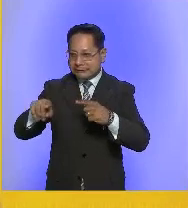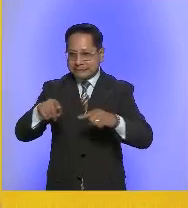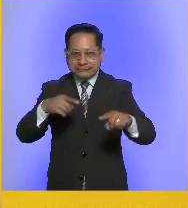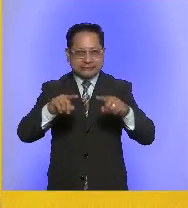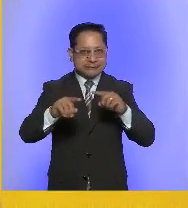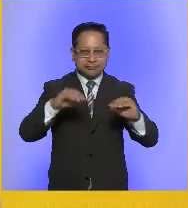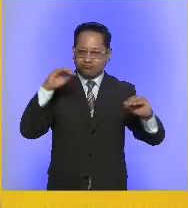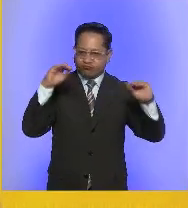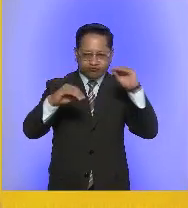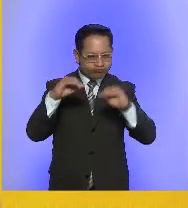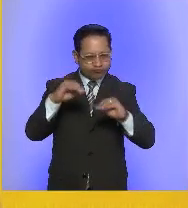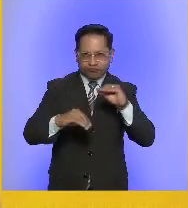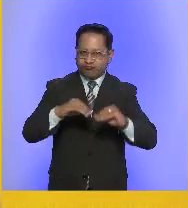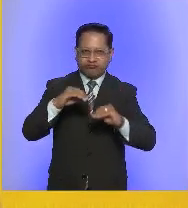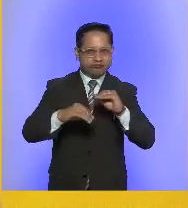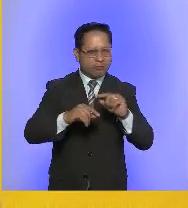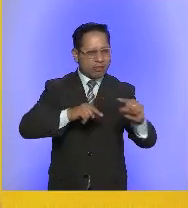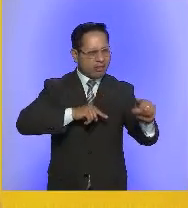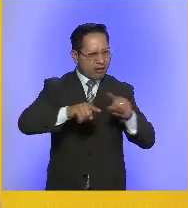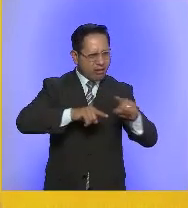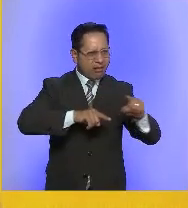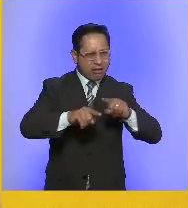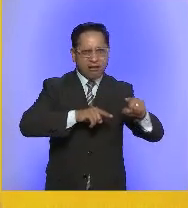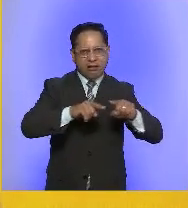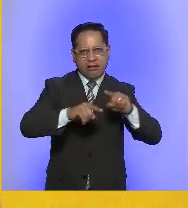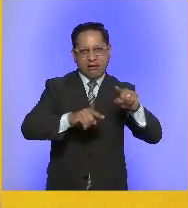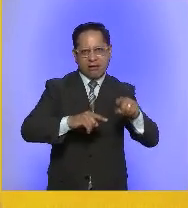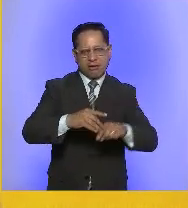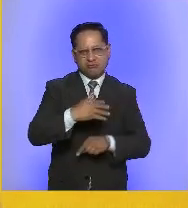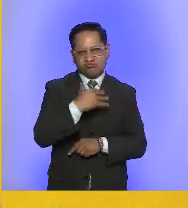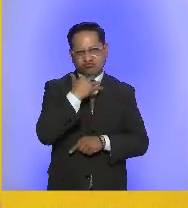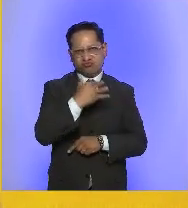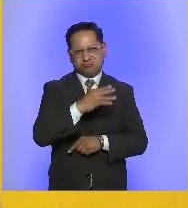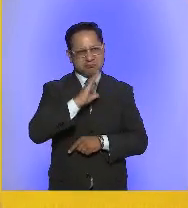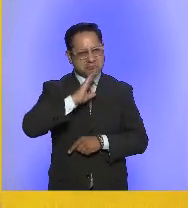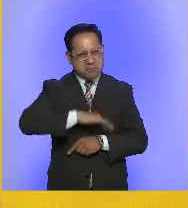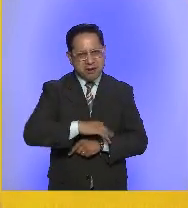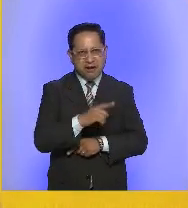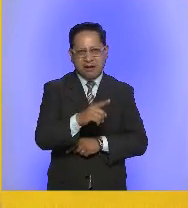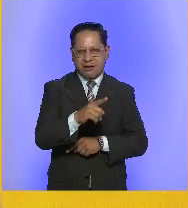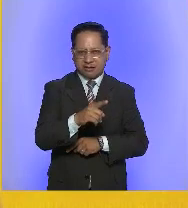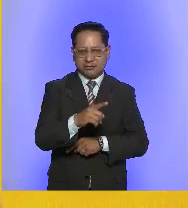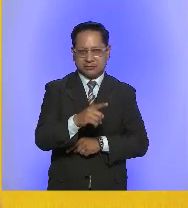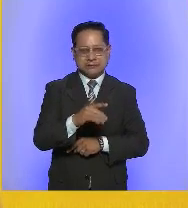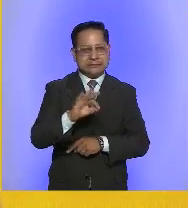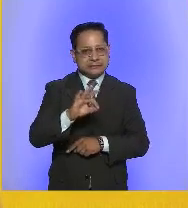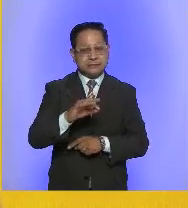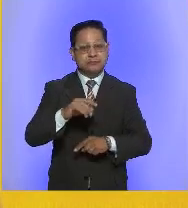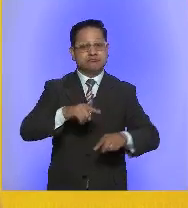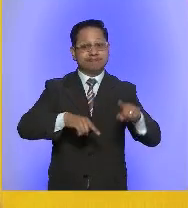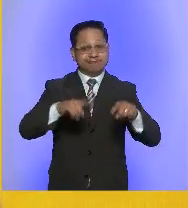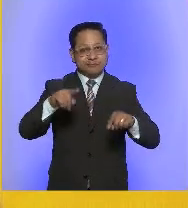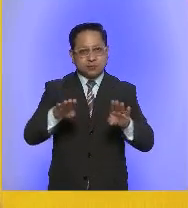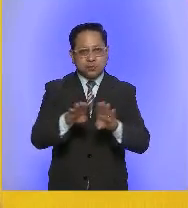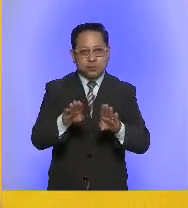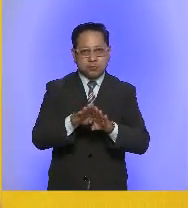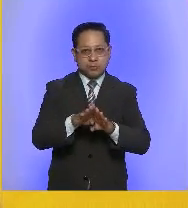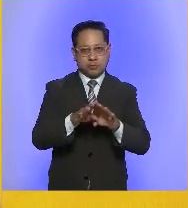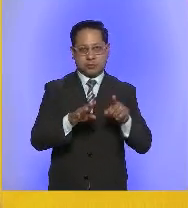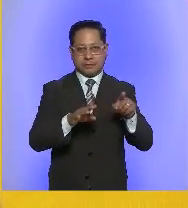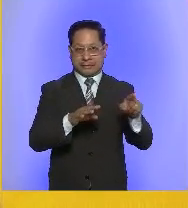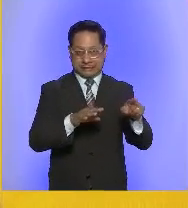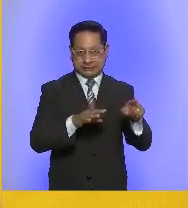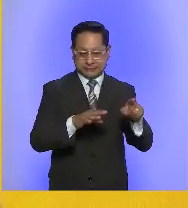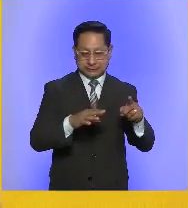de las grandes tentaciones ha sido establecer regulaciones o buscar que los proveedores de redes sociales o páginas de internet